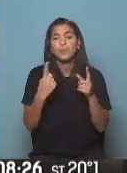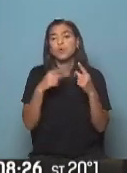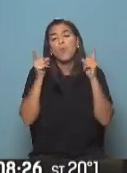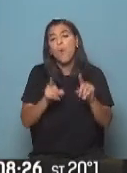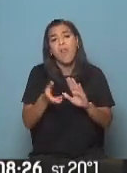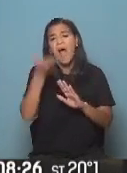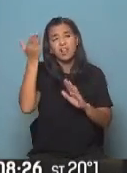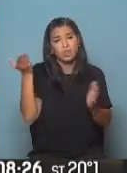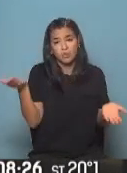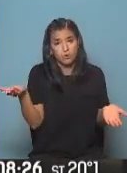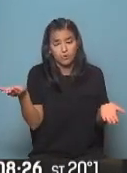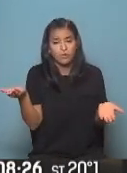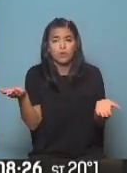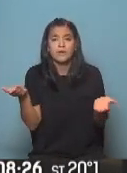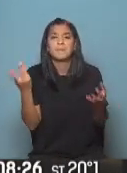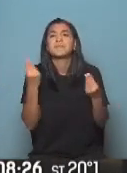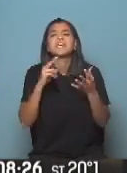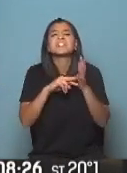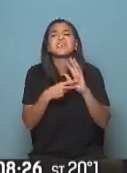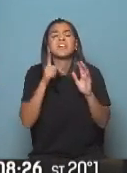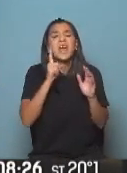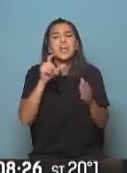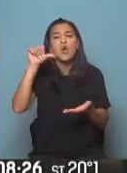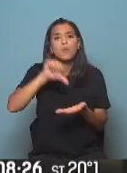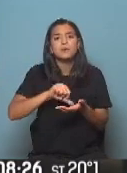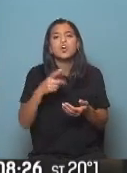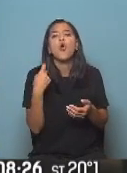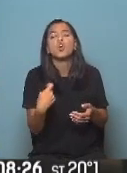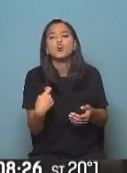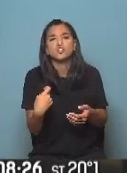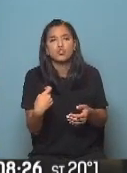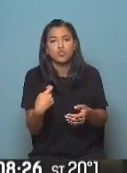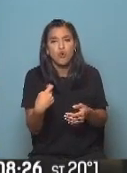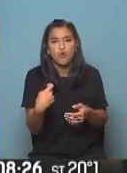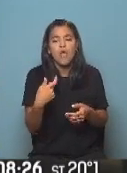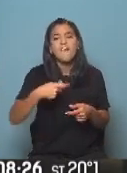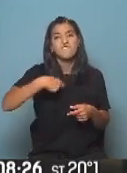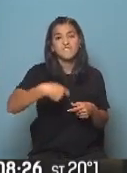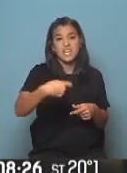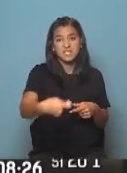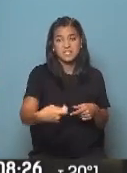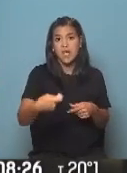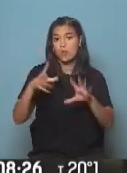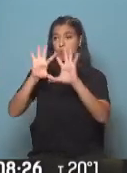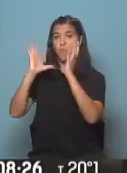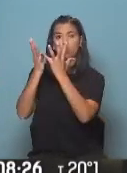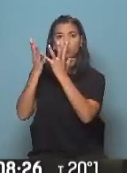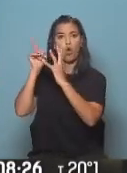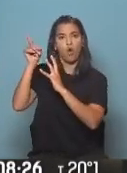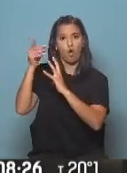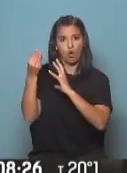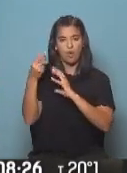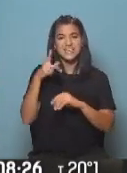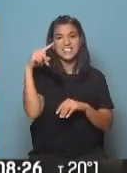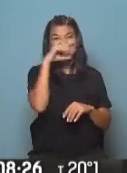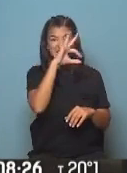alto. ¿Qué quiere decir el riesgo país? Quiere decir el costo que tenemos de financiarnos contra el mundo. En